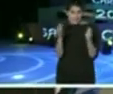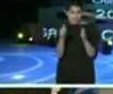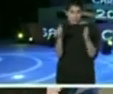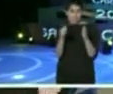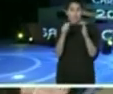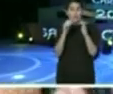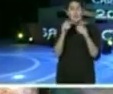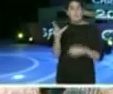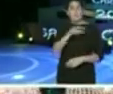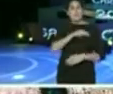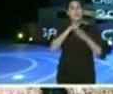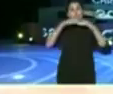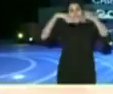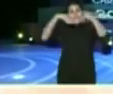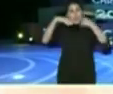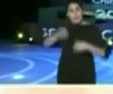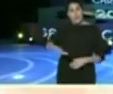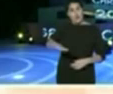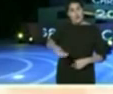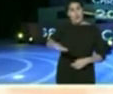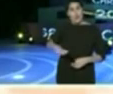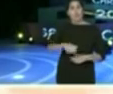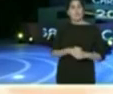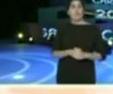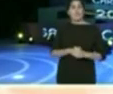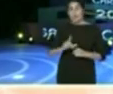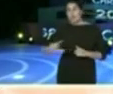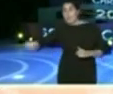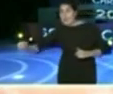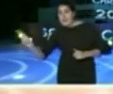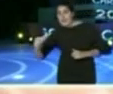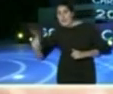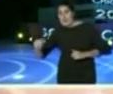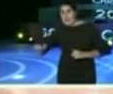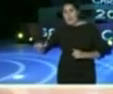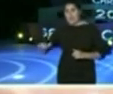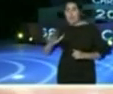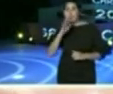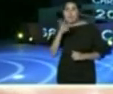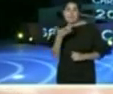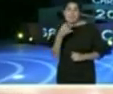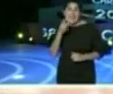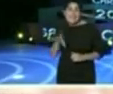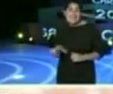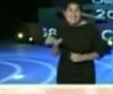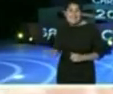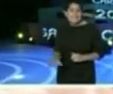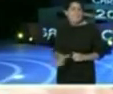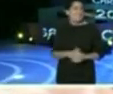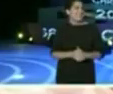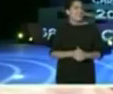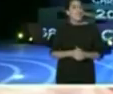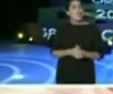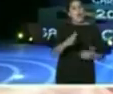El premio La Sonrisa de un Niño, pero que no se nos vaya el niño, porque si no, no sabemos a quién va, son ellos los encargados. Bueno, fue a buscar el